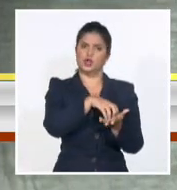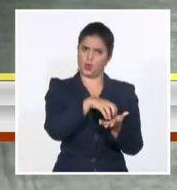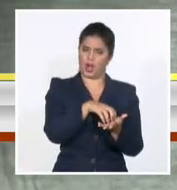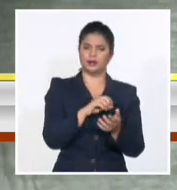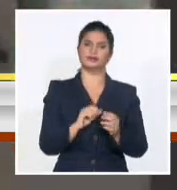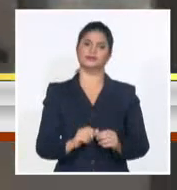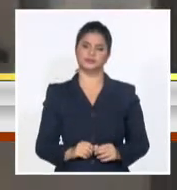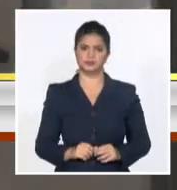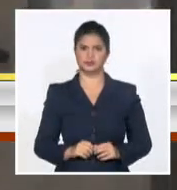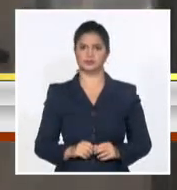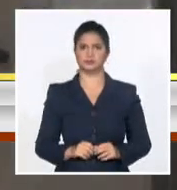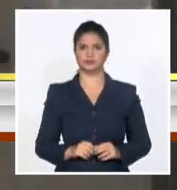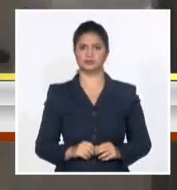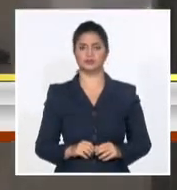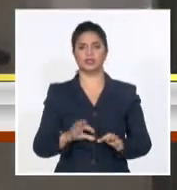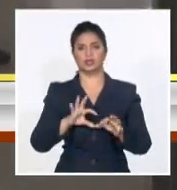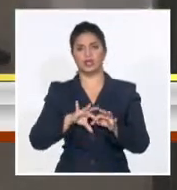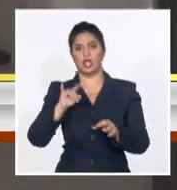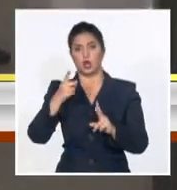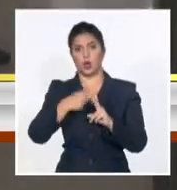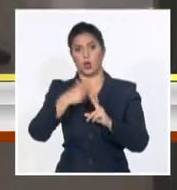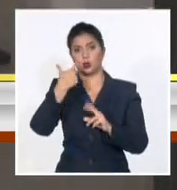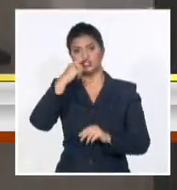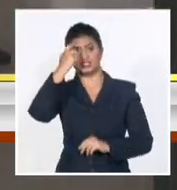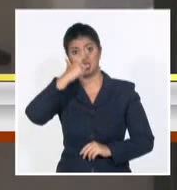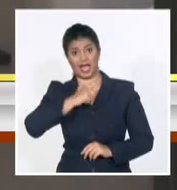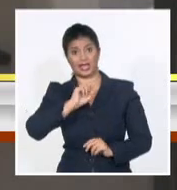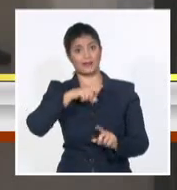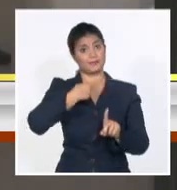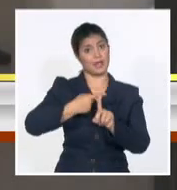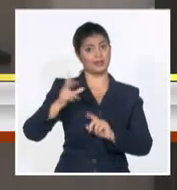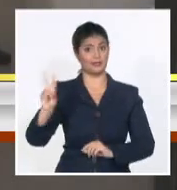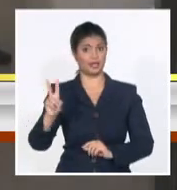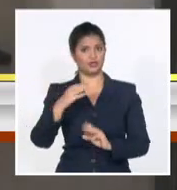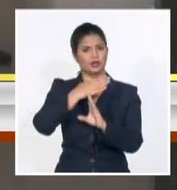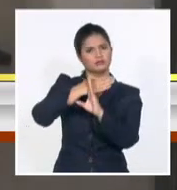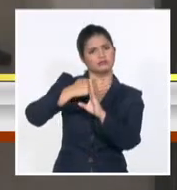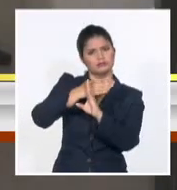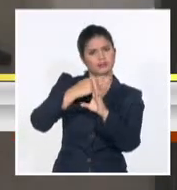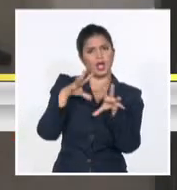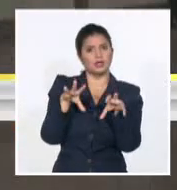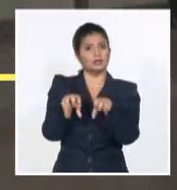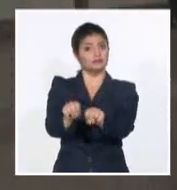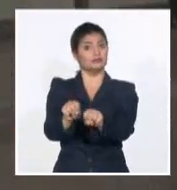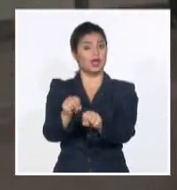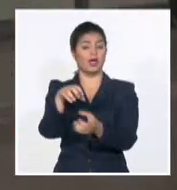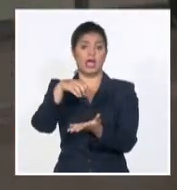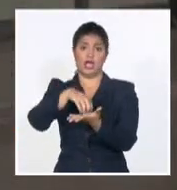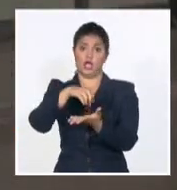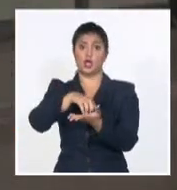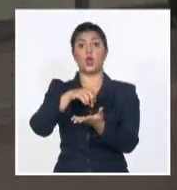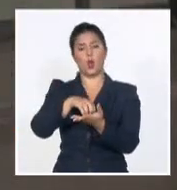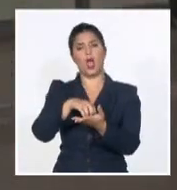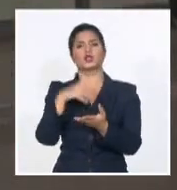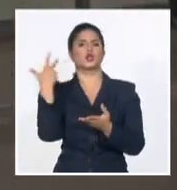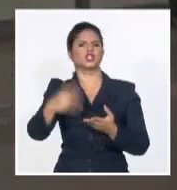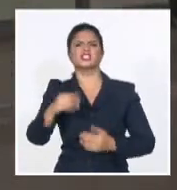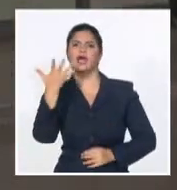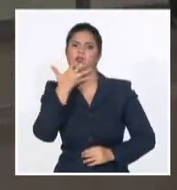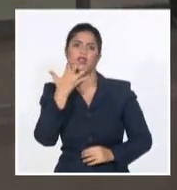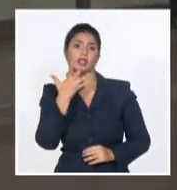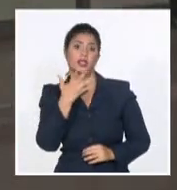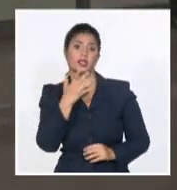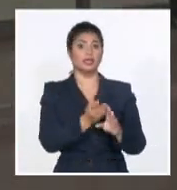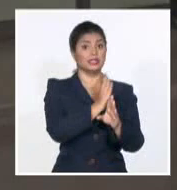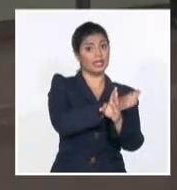Venezuela sostienen una disputa por el área ubicada en el margen occidental del río Esequibo. También tienen pendiente la delimitación de sus fronteras